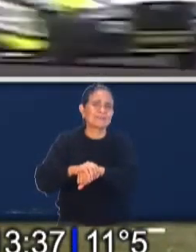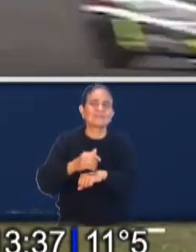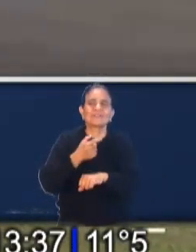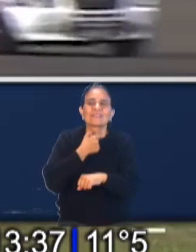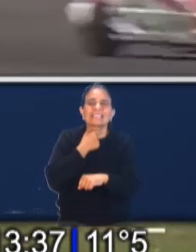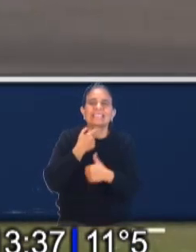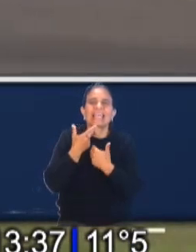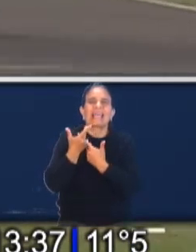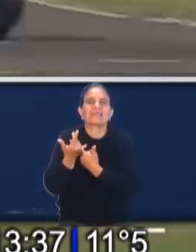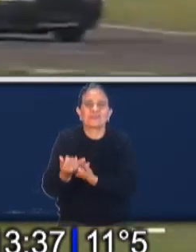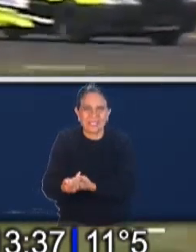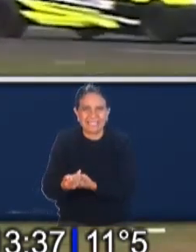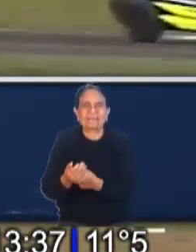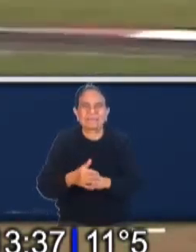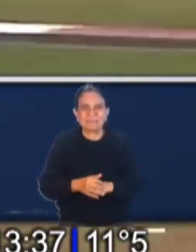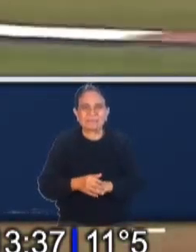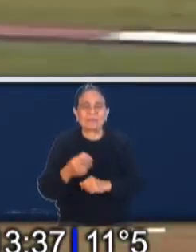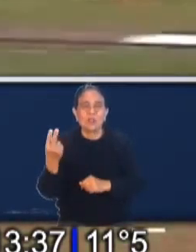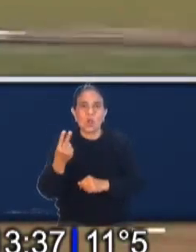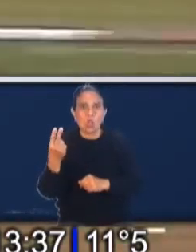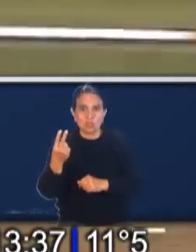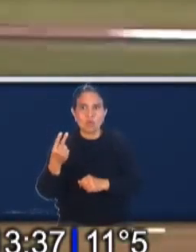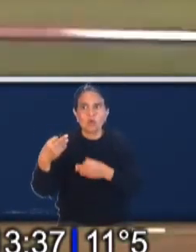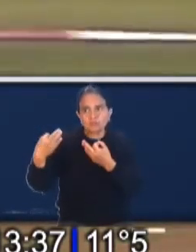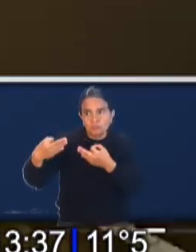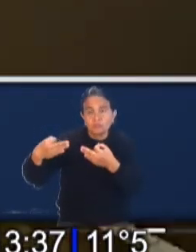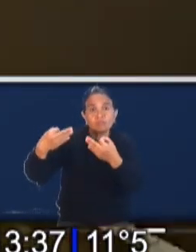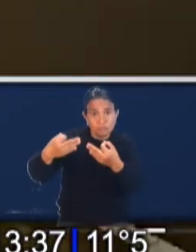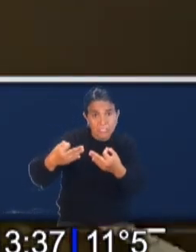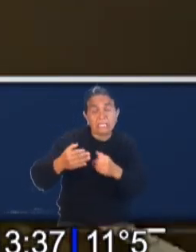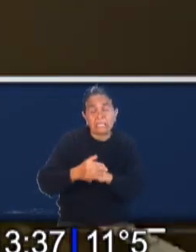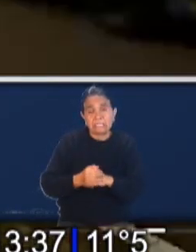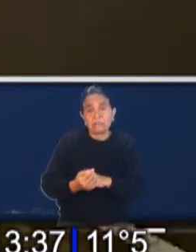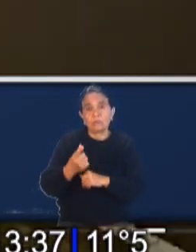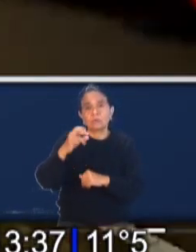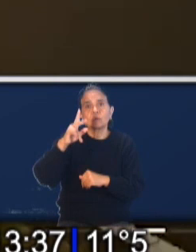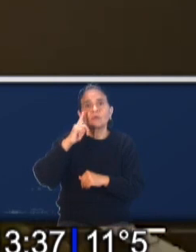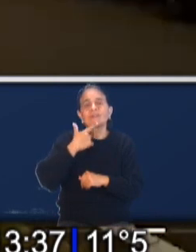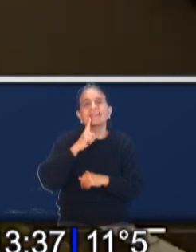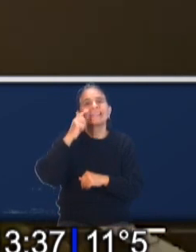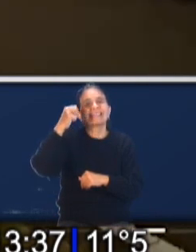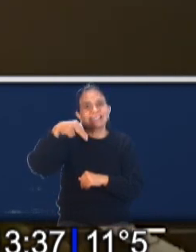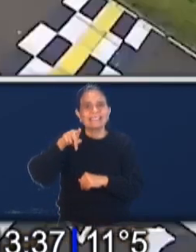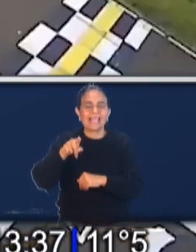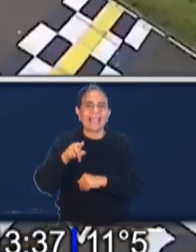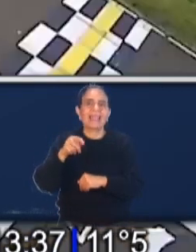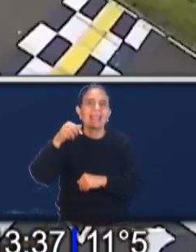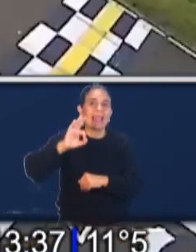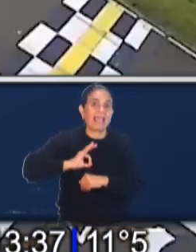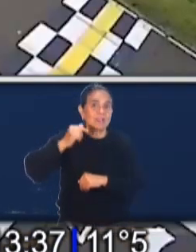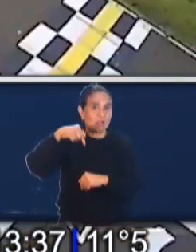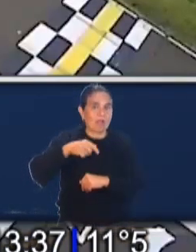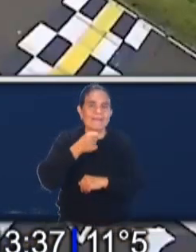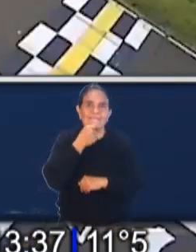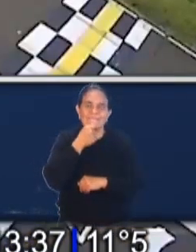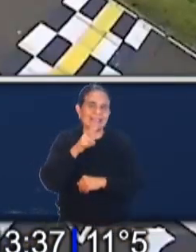puedo cortar los caminos porque, bueno, los dos tienen muchas condiciones. Cristian se le ha dado más fácil este año los resultados y